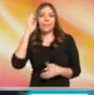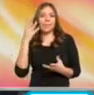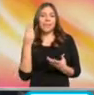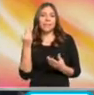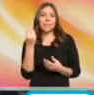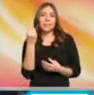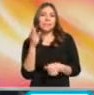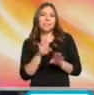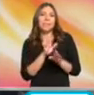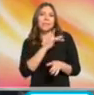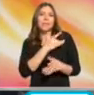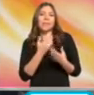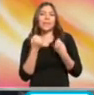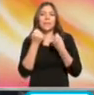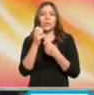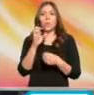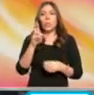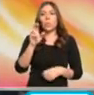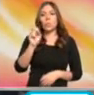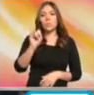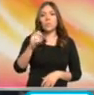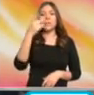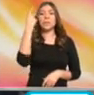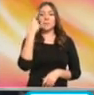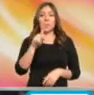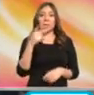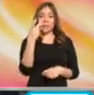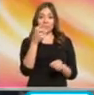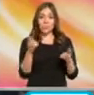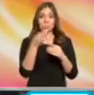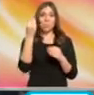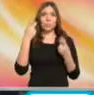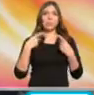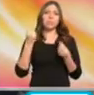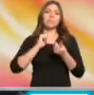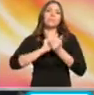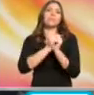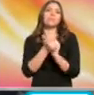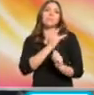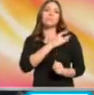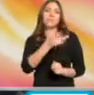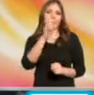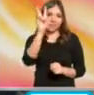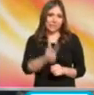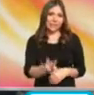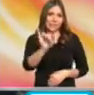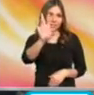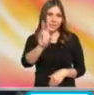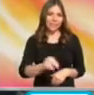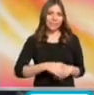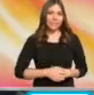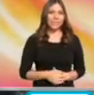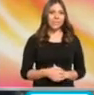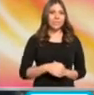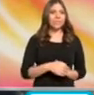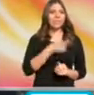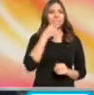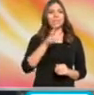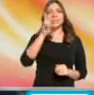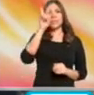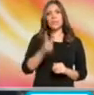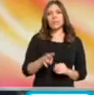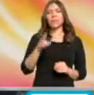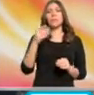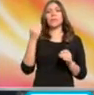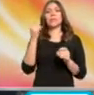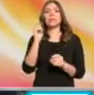en realidad es que esta música ha flechado muchos corazones. ¿A poco no, Carlos? Carlos, bienvenido. Y tienes ¿Cómo razón, ¿no? estás? Es melosa, es cursi,